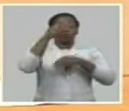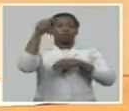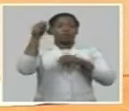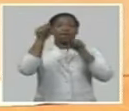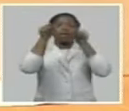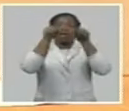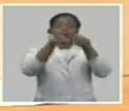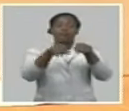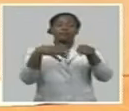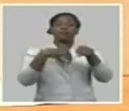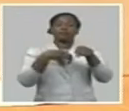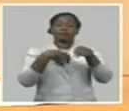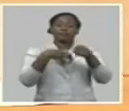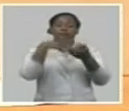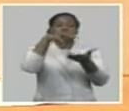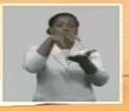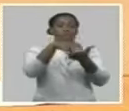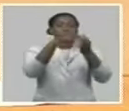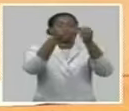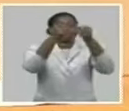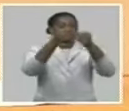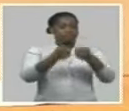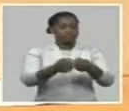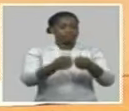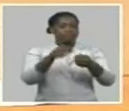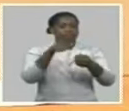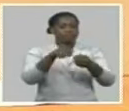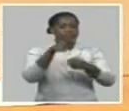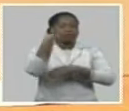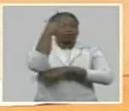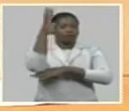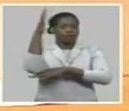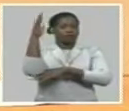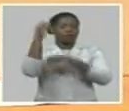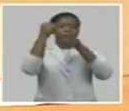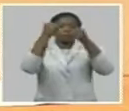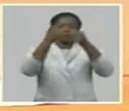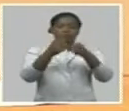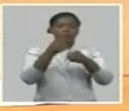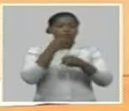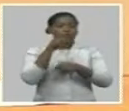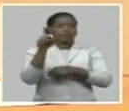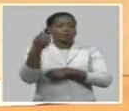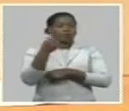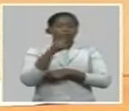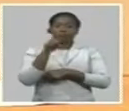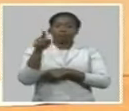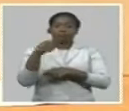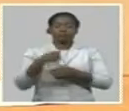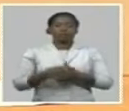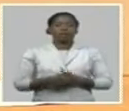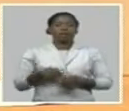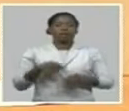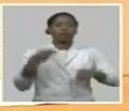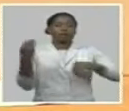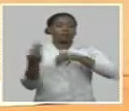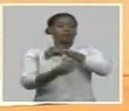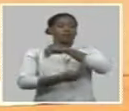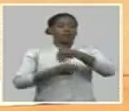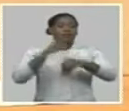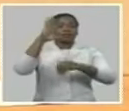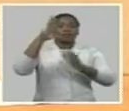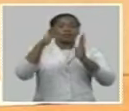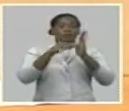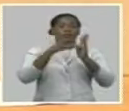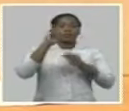lograr la vitalidad de esto que todas esas personas se trasladan más de 5.620 turistas que